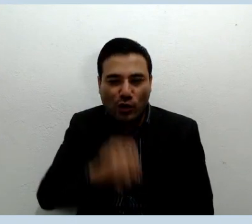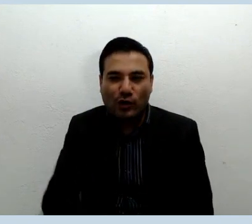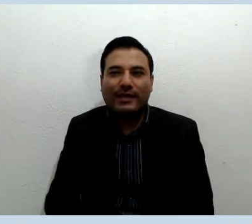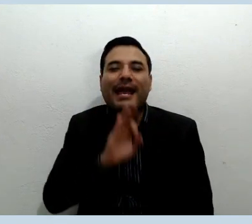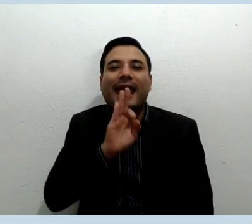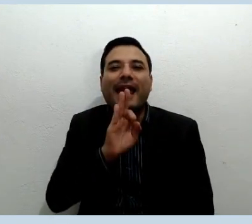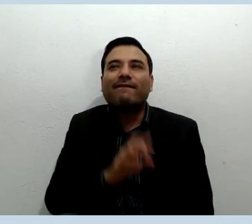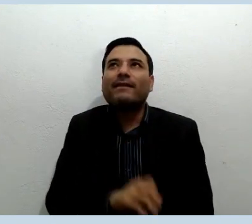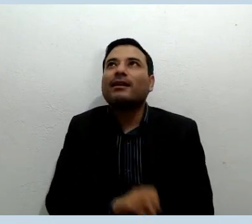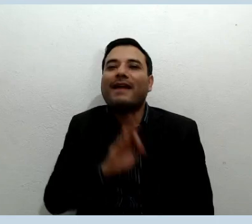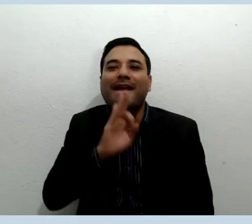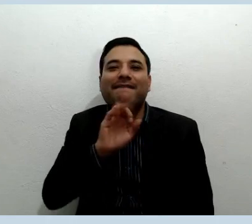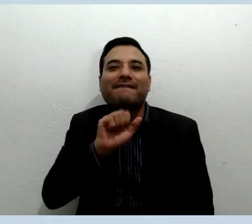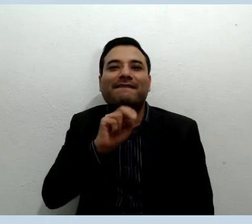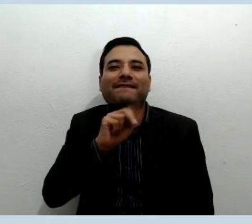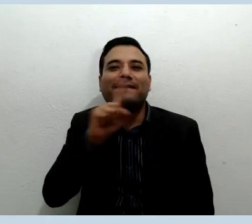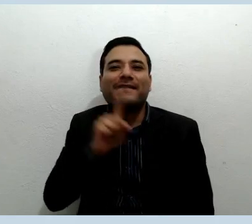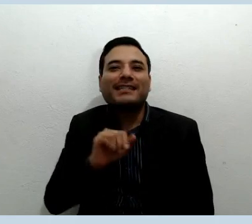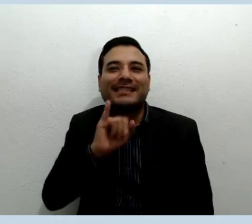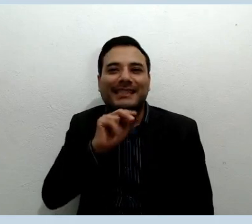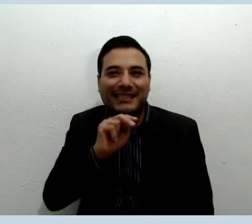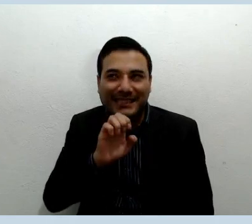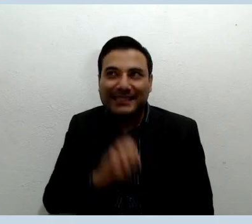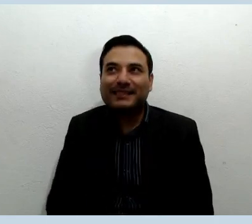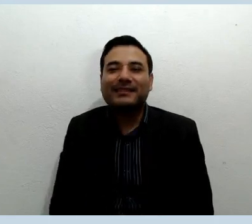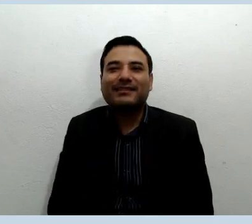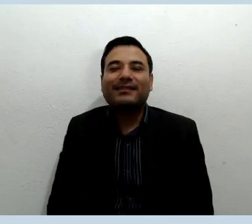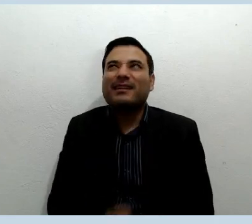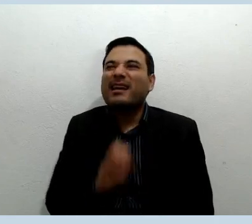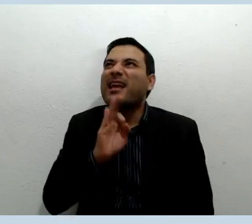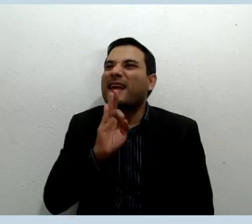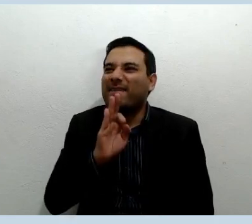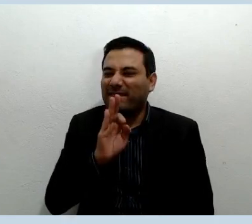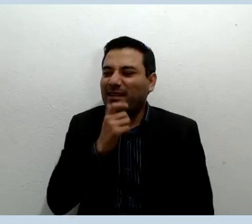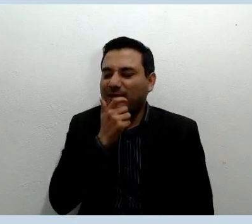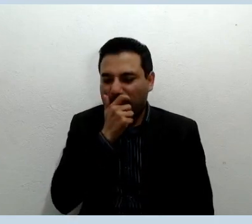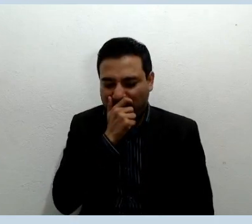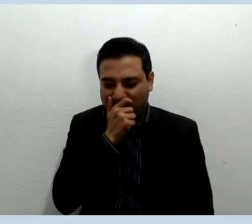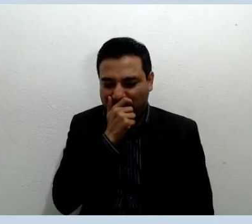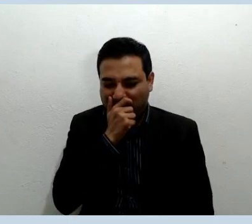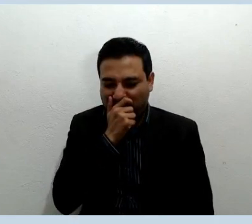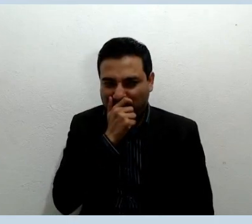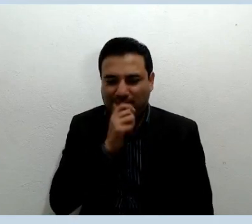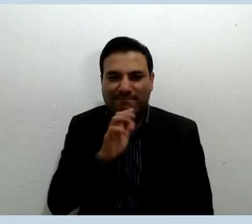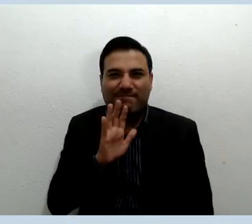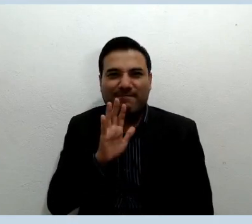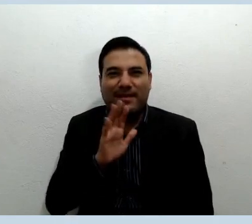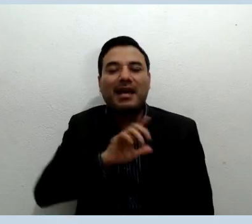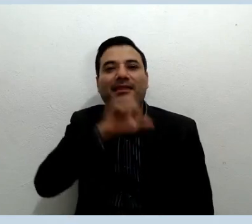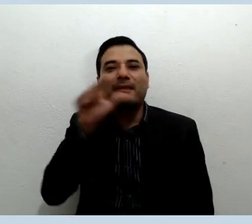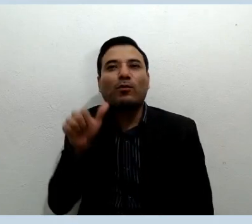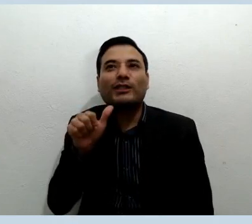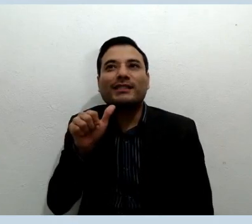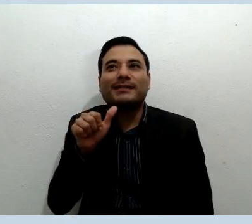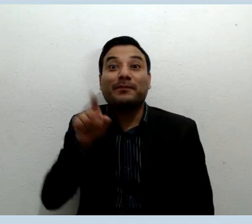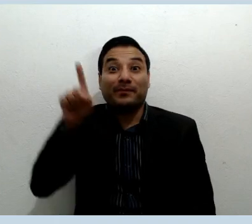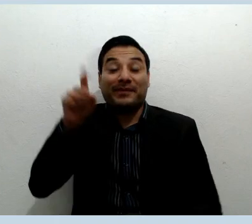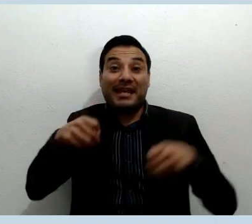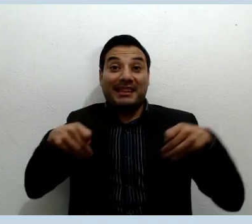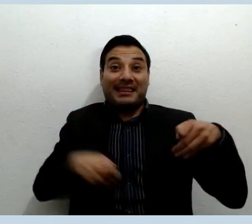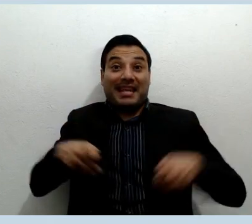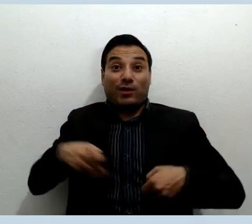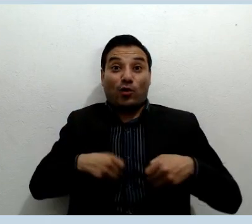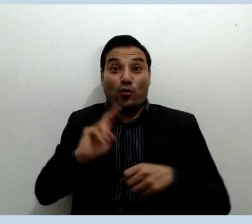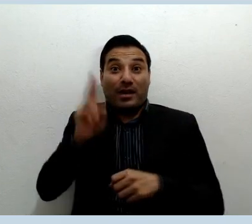de fanin F de fanin entonces eh Y después de eso nos grabó teatro UNAM